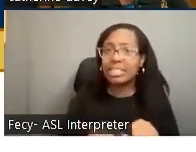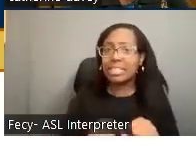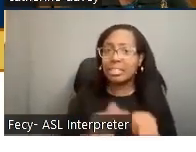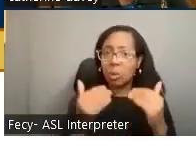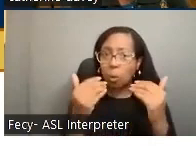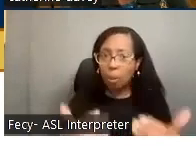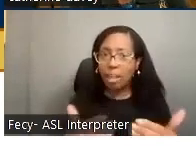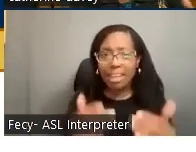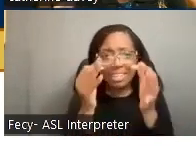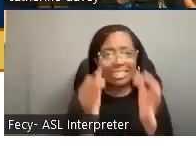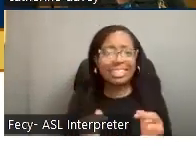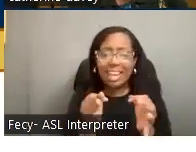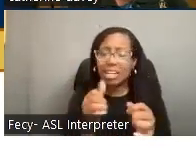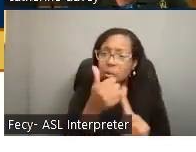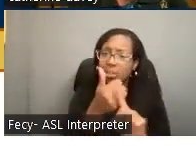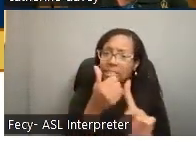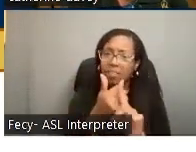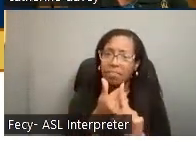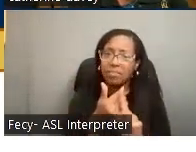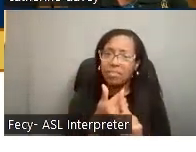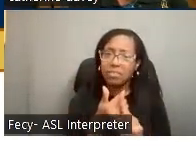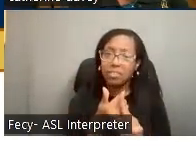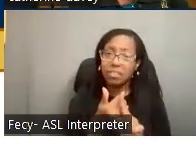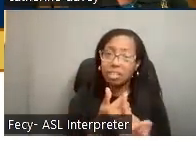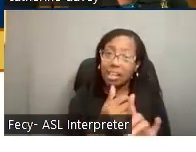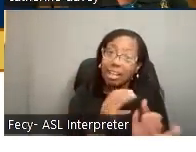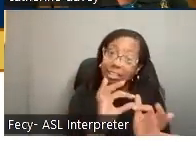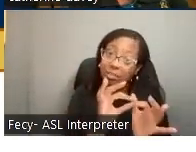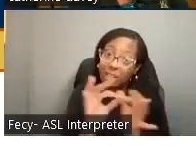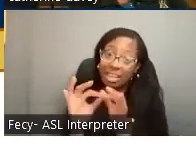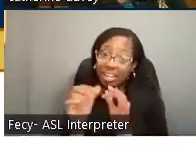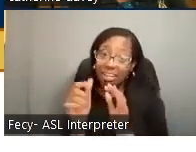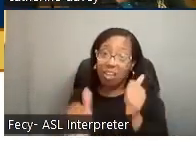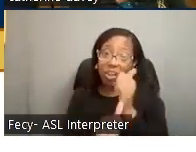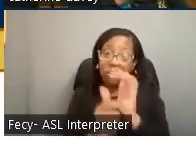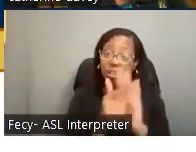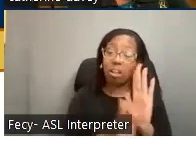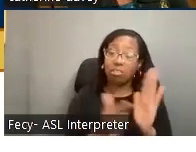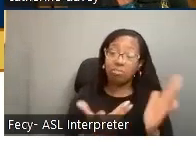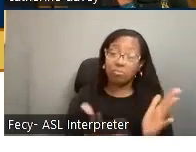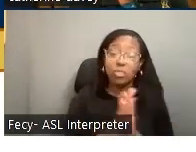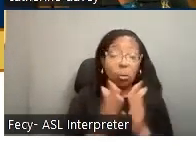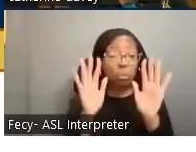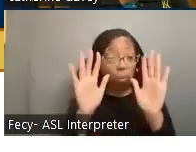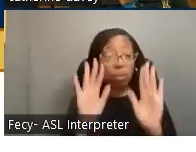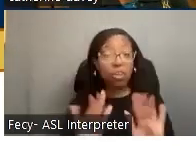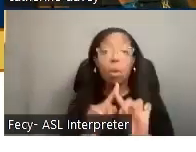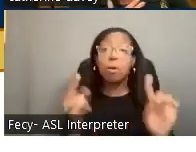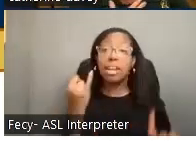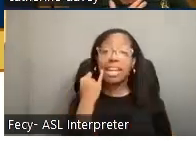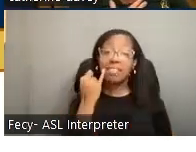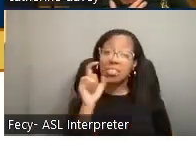la habilidad y las decisiones para hacer lo que quiere en el contexto de la ley como existe para su ser querido. Entonces,